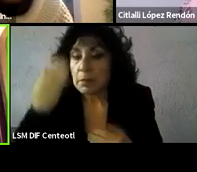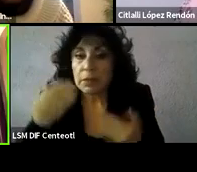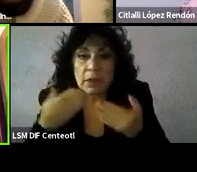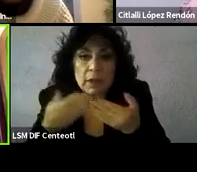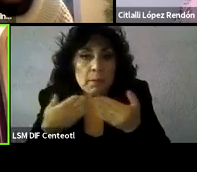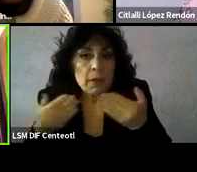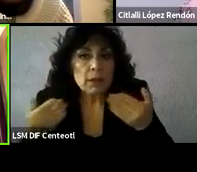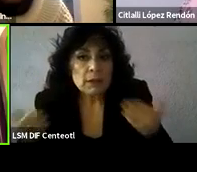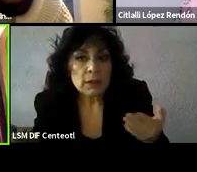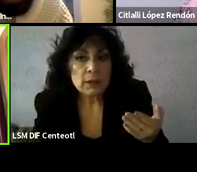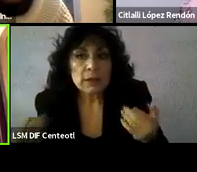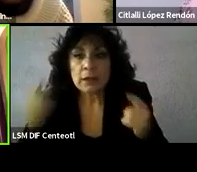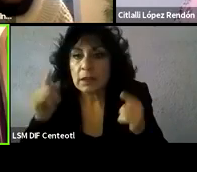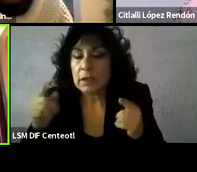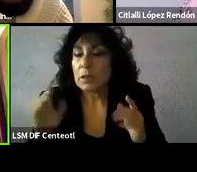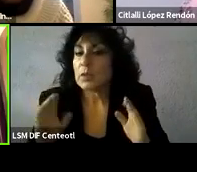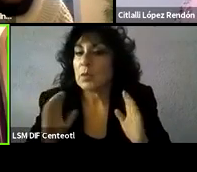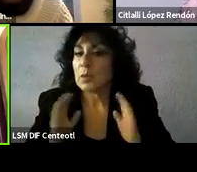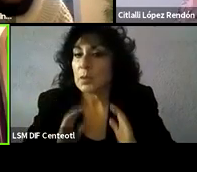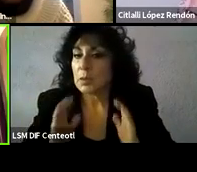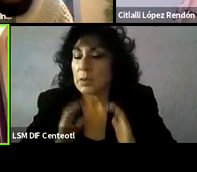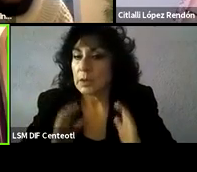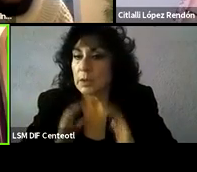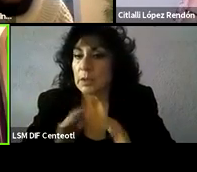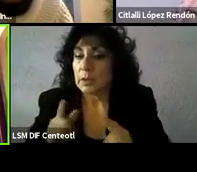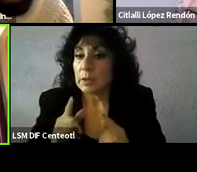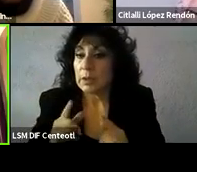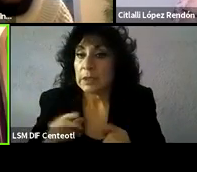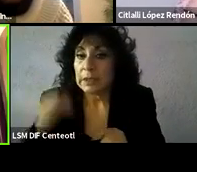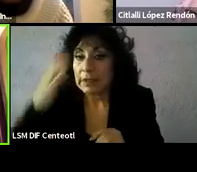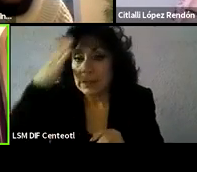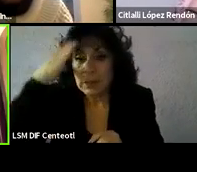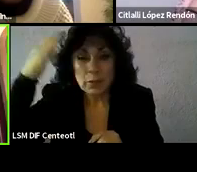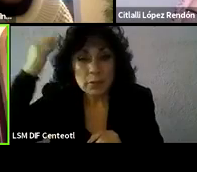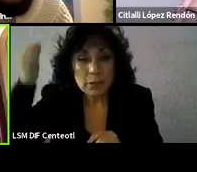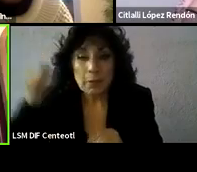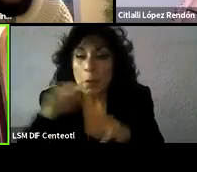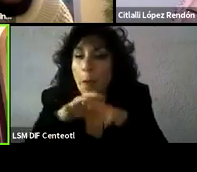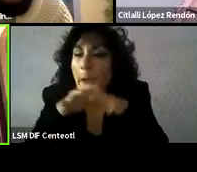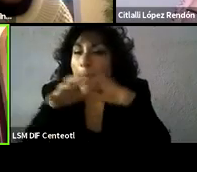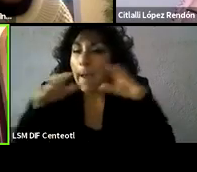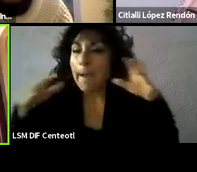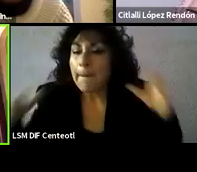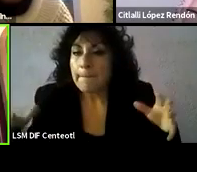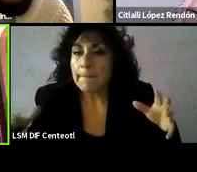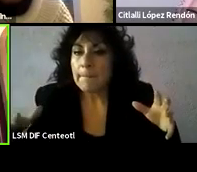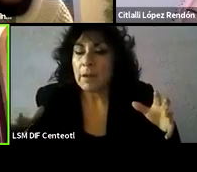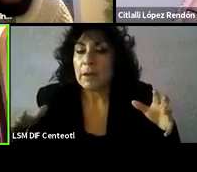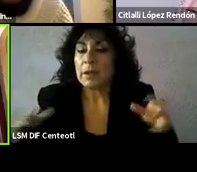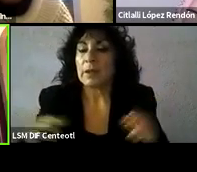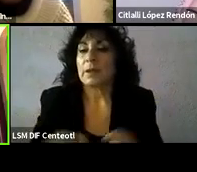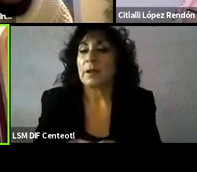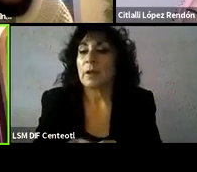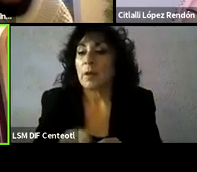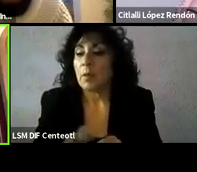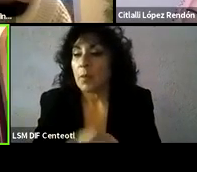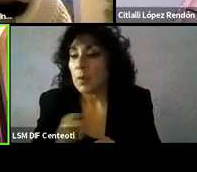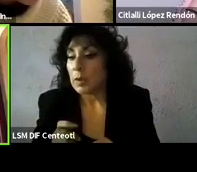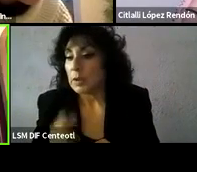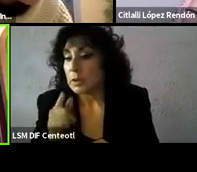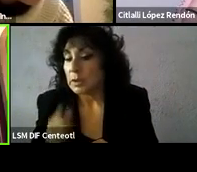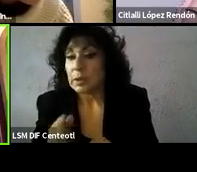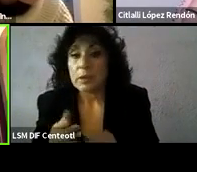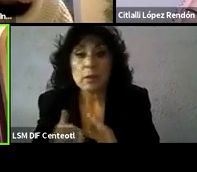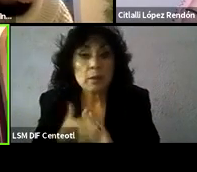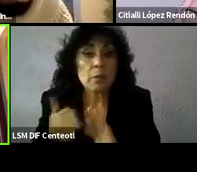con una concepción amplia de ciudadanía, y que entonces vayan cuestionando, que vayan teniendo lugar, que vayan